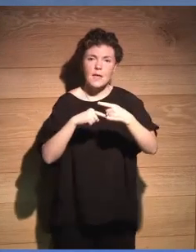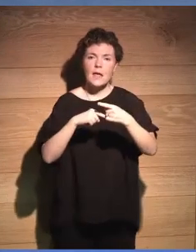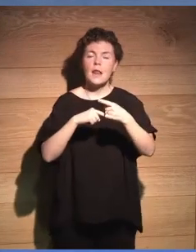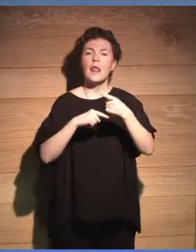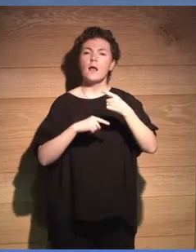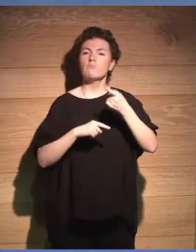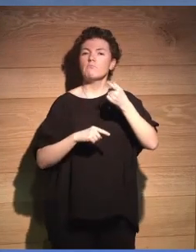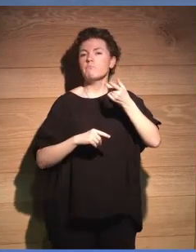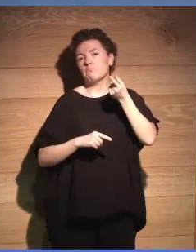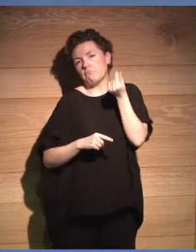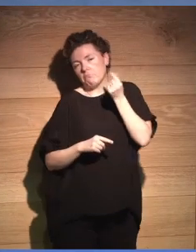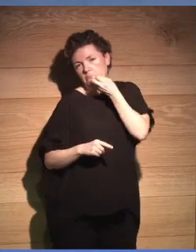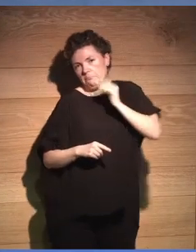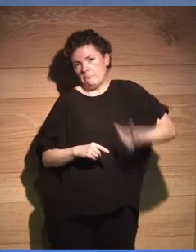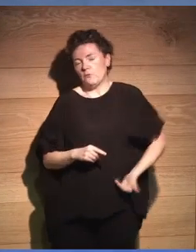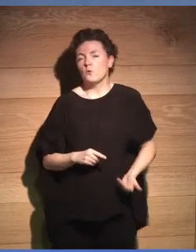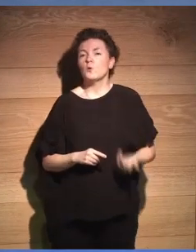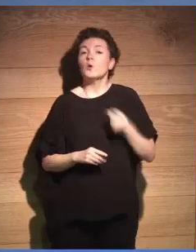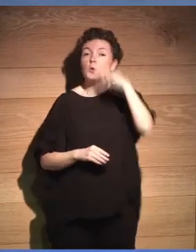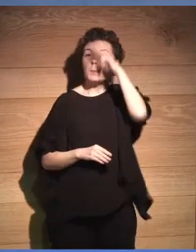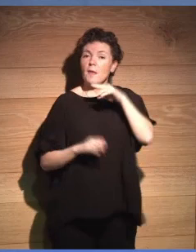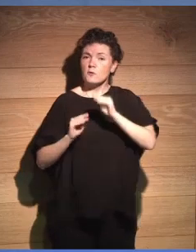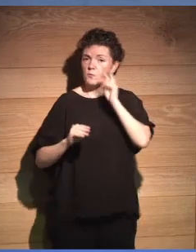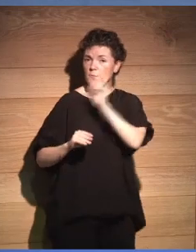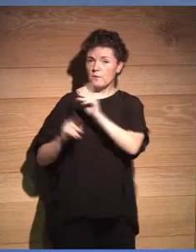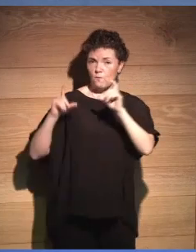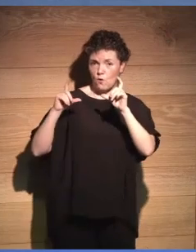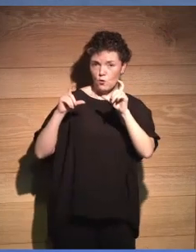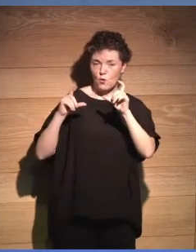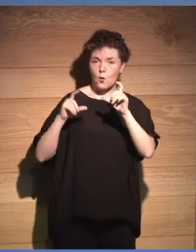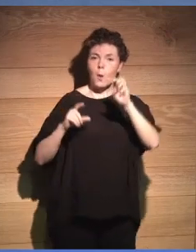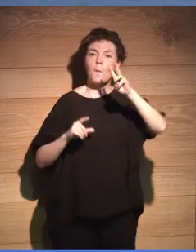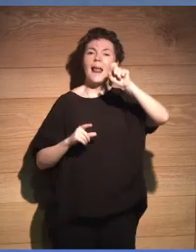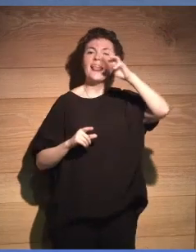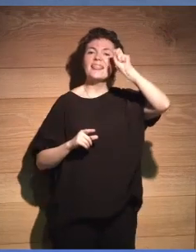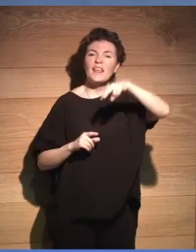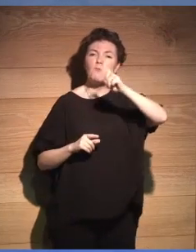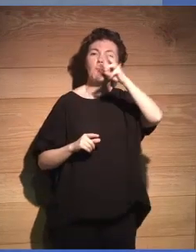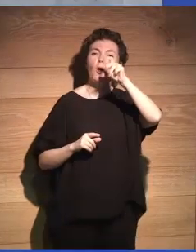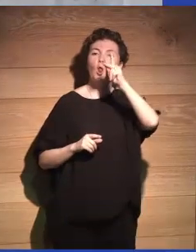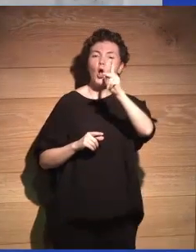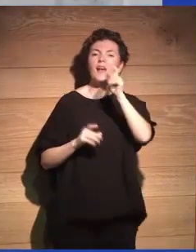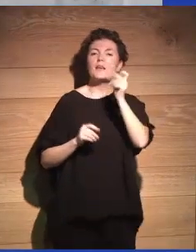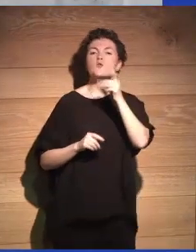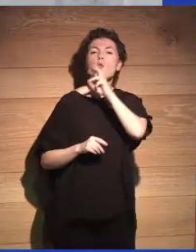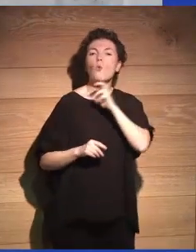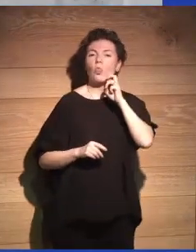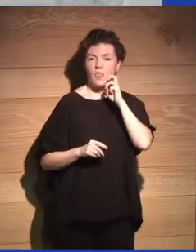bien situada. Su padre, lo tienen aquí, Valentin Polak, era un